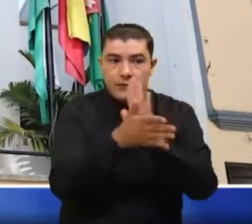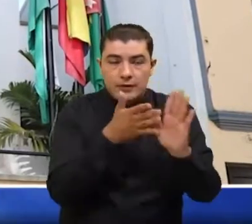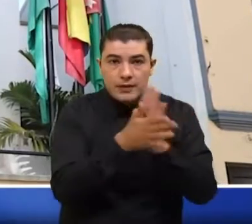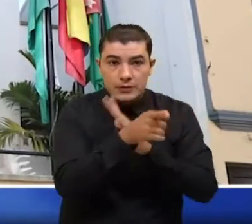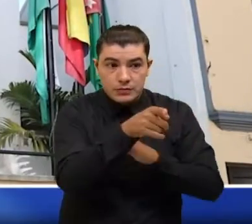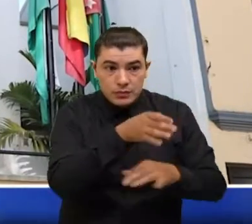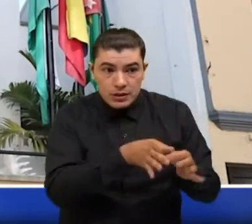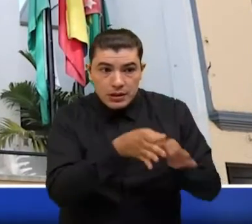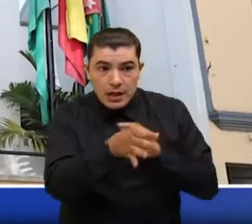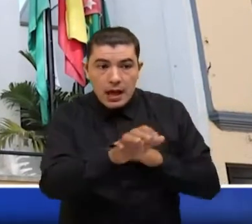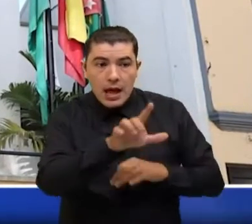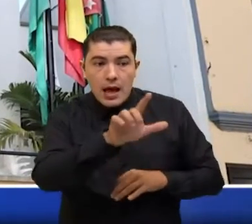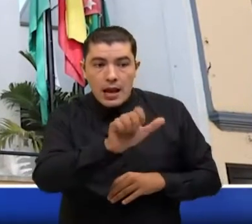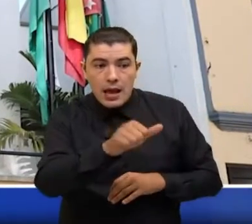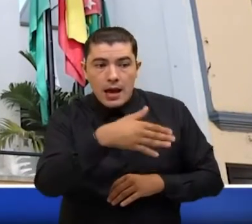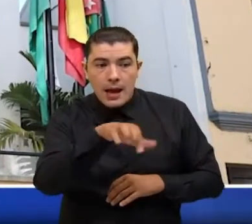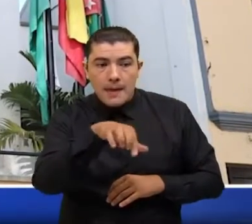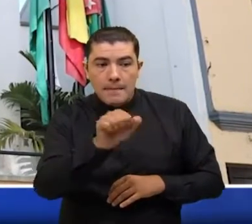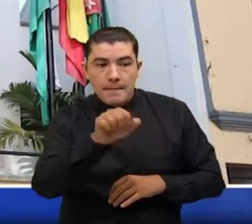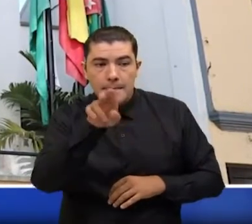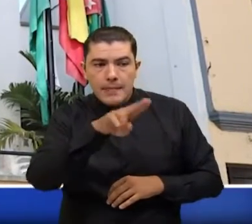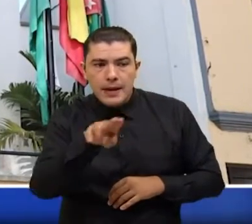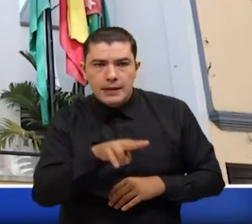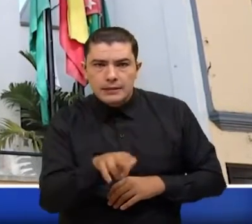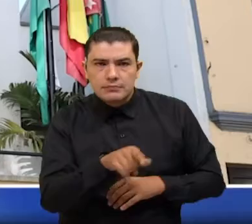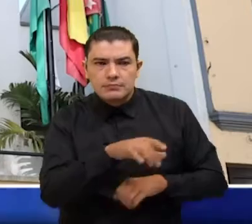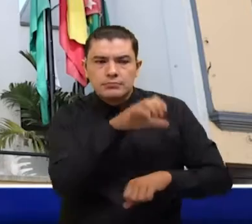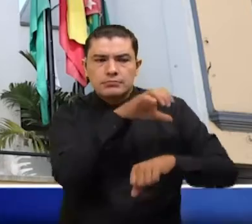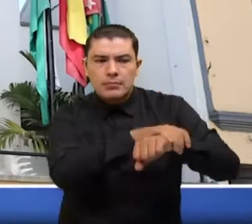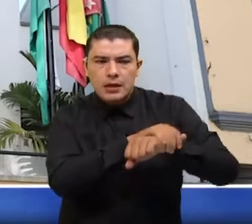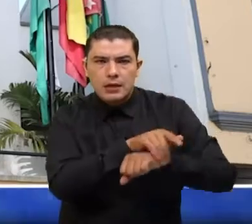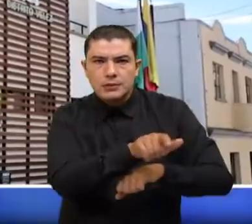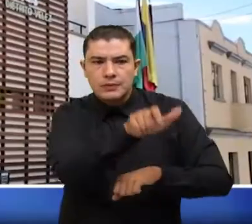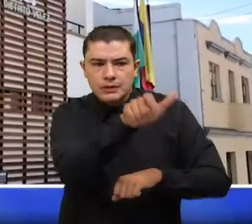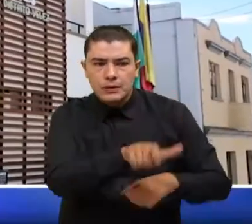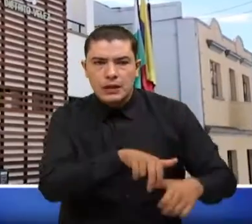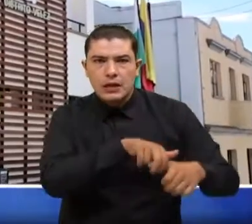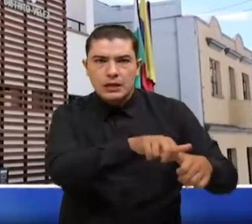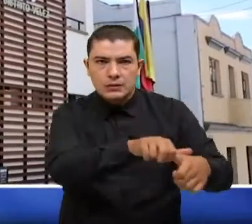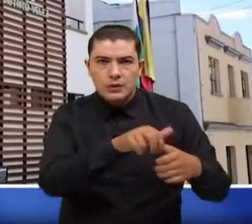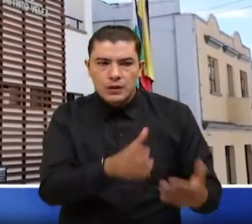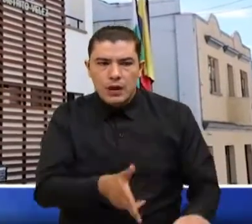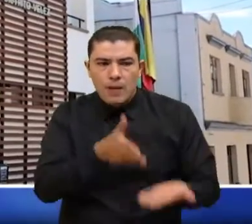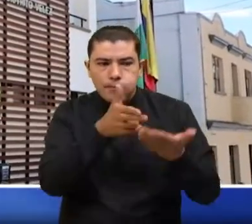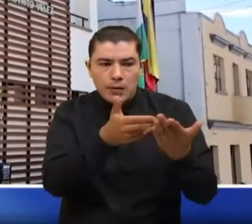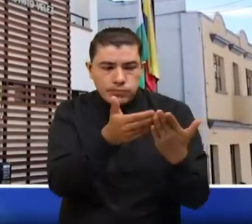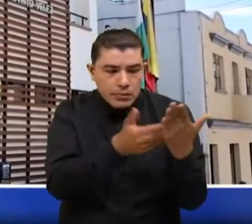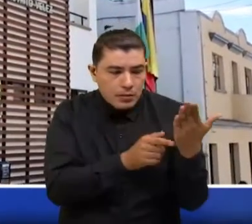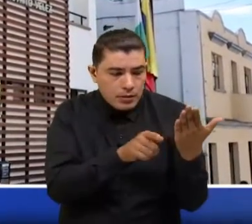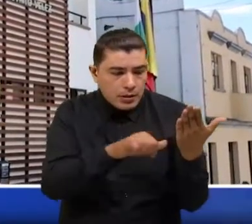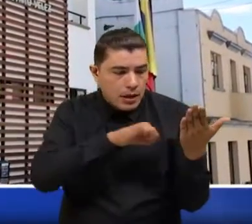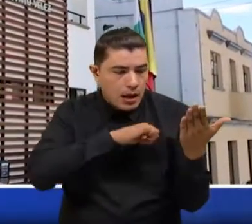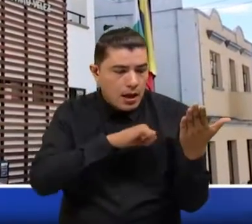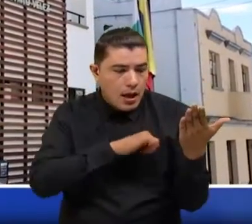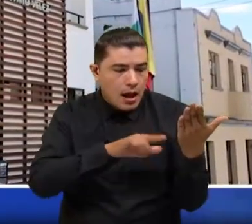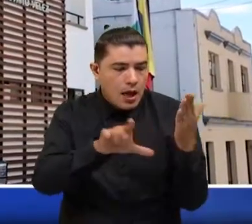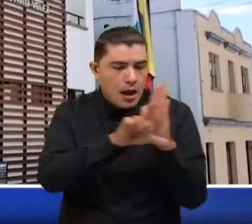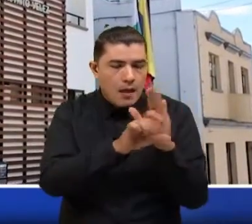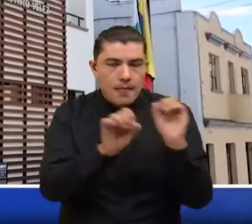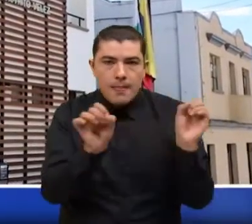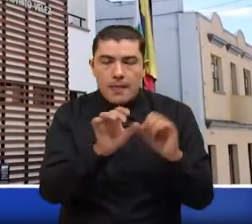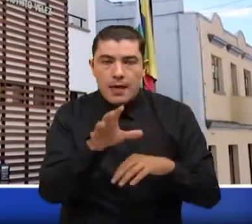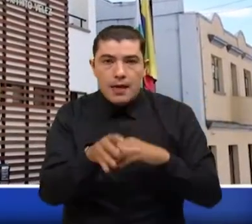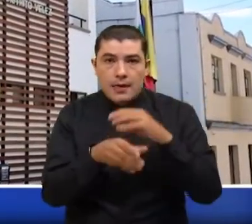La Paz fue detenida una persona cuando portaba un arma de fuego sin documentos y además amenazaba a